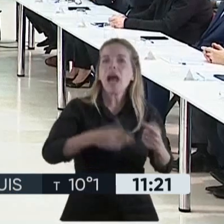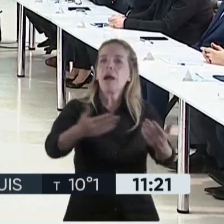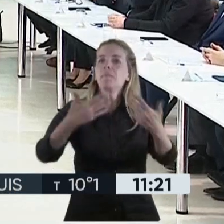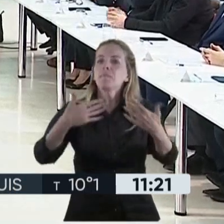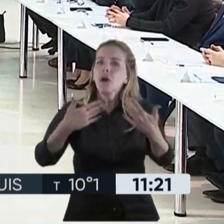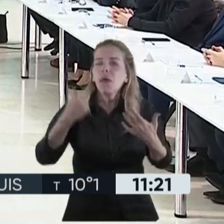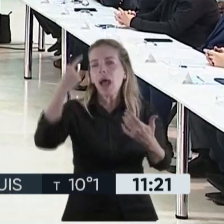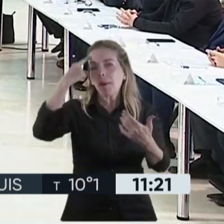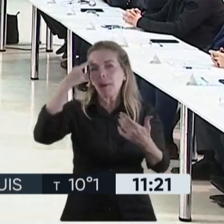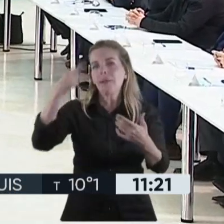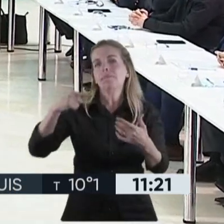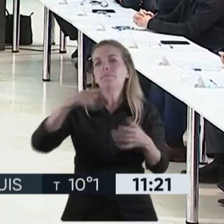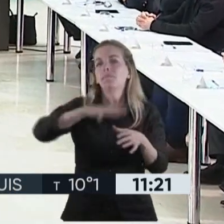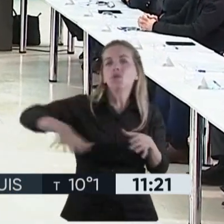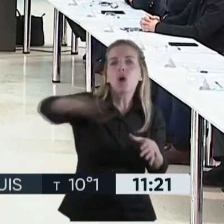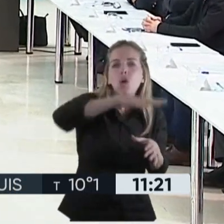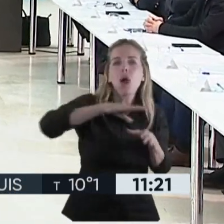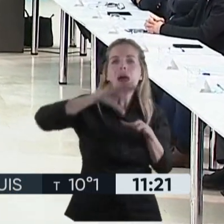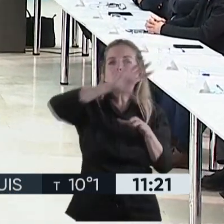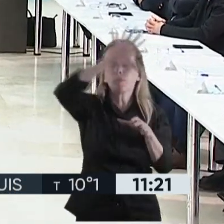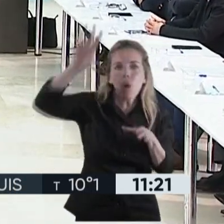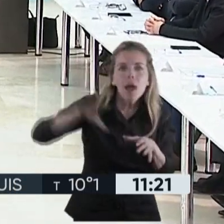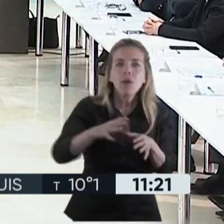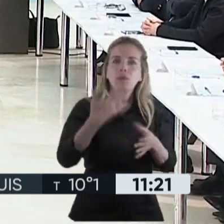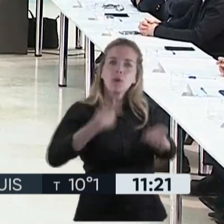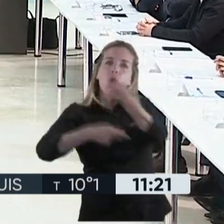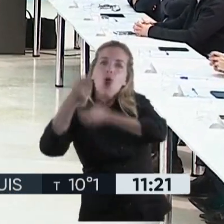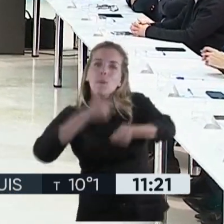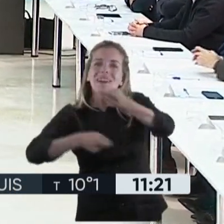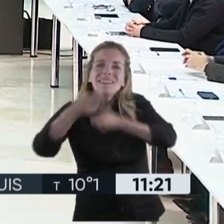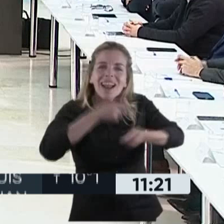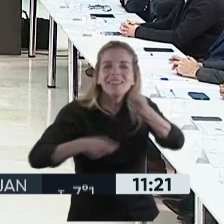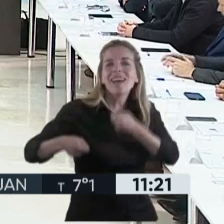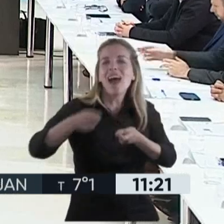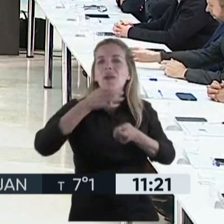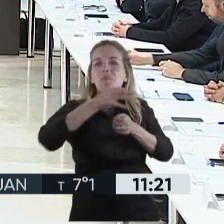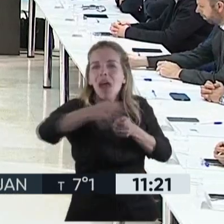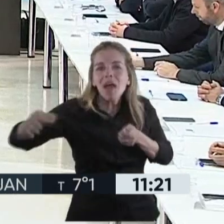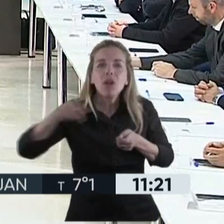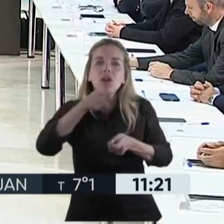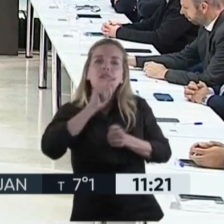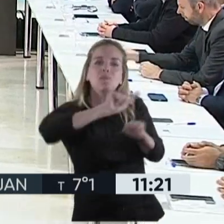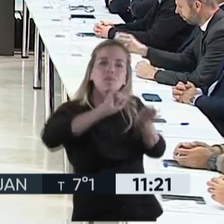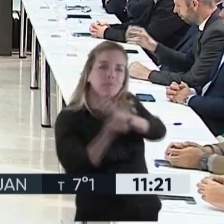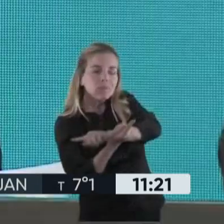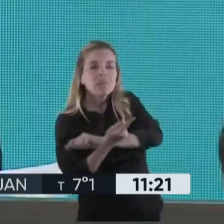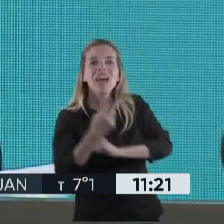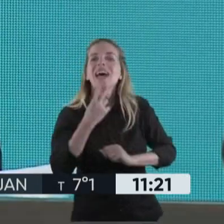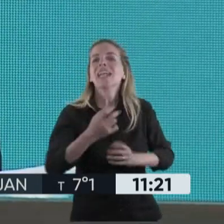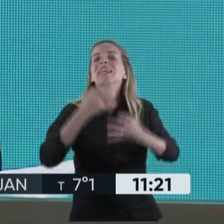lugares donde pueden comercializarse y convertirse en energía